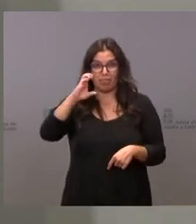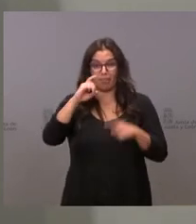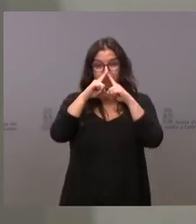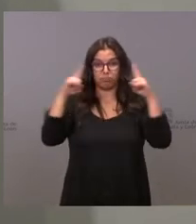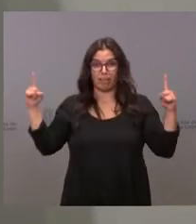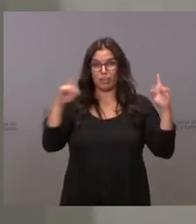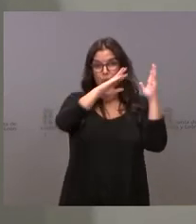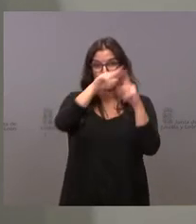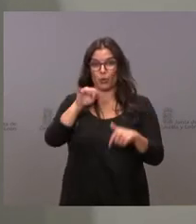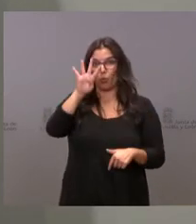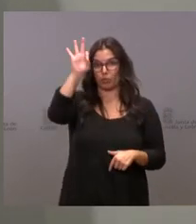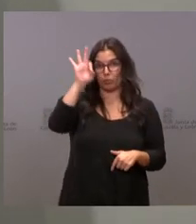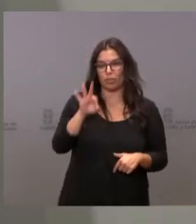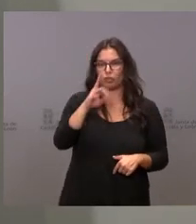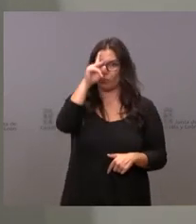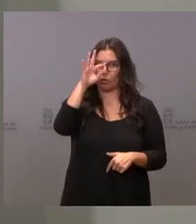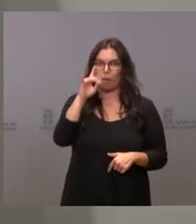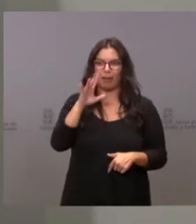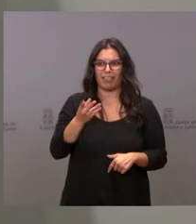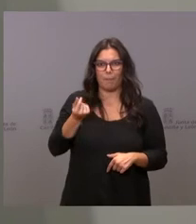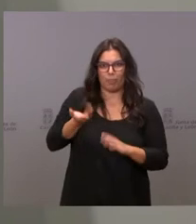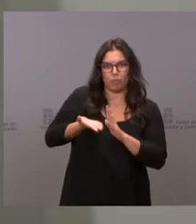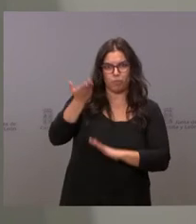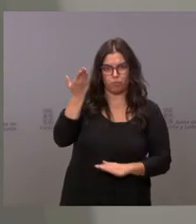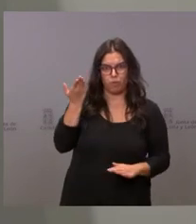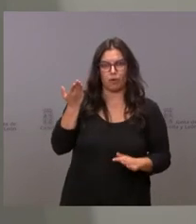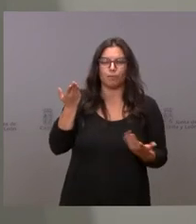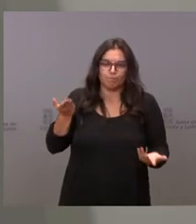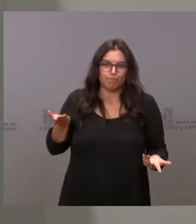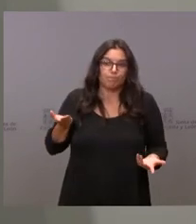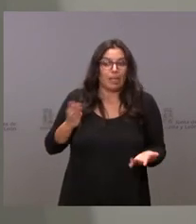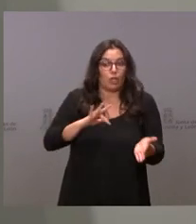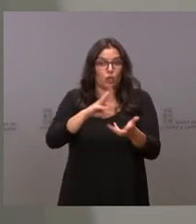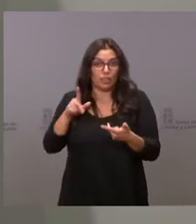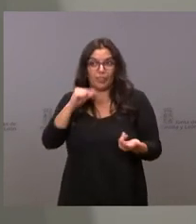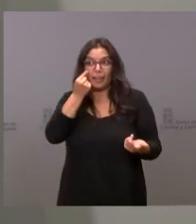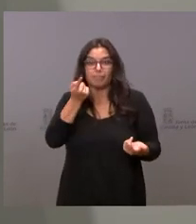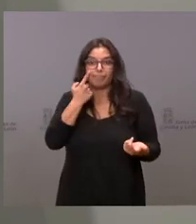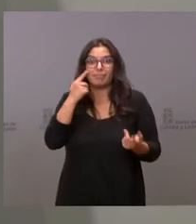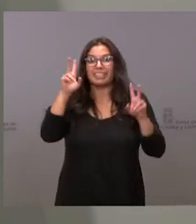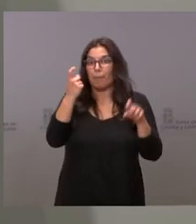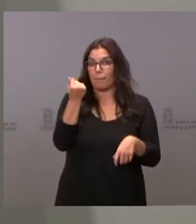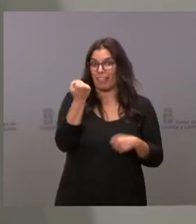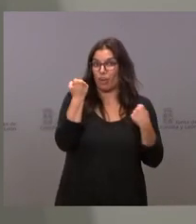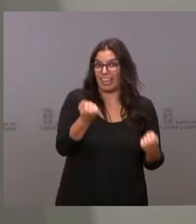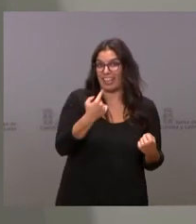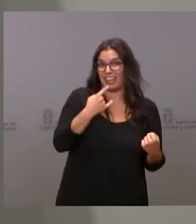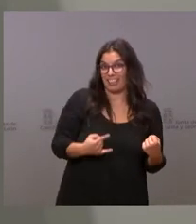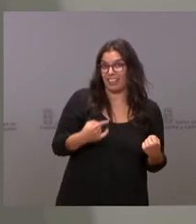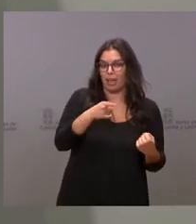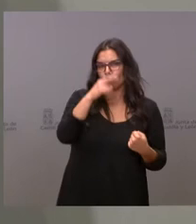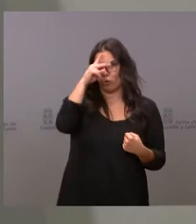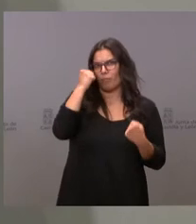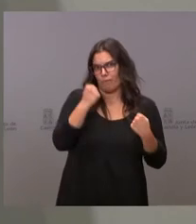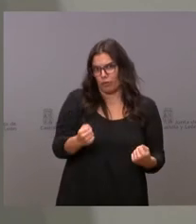4% son cifras preocupantes y las noticias sobre el precio de la energía son muy